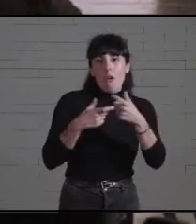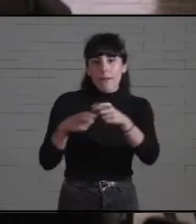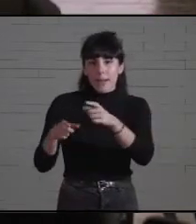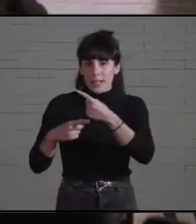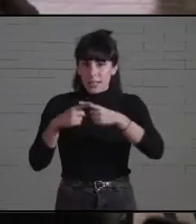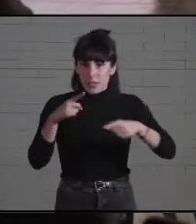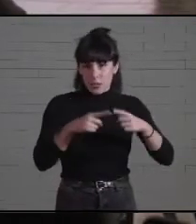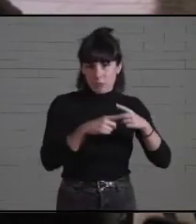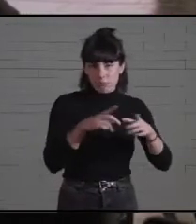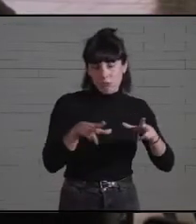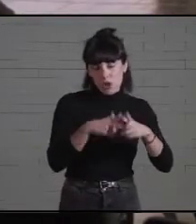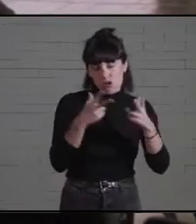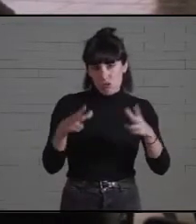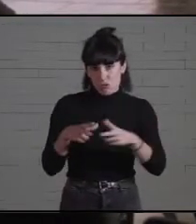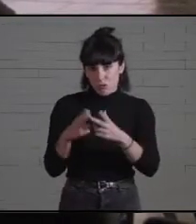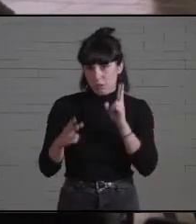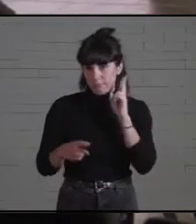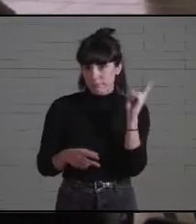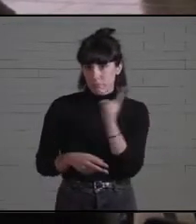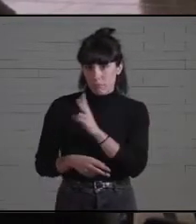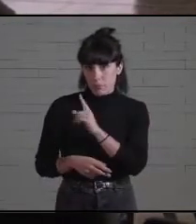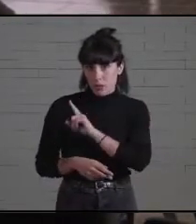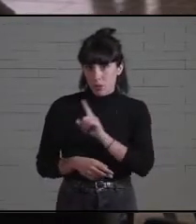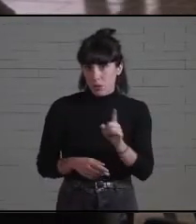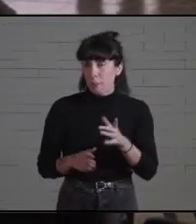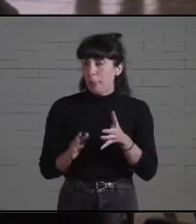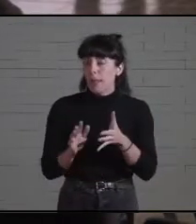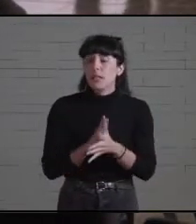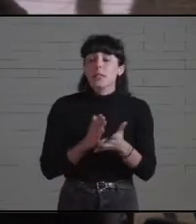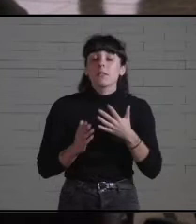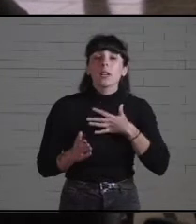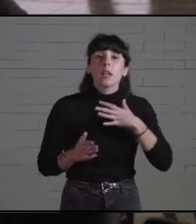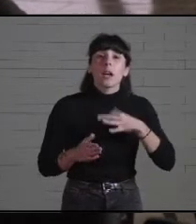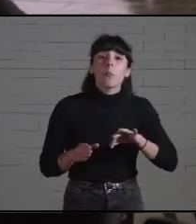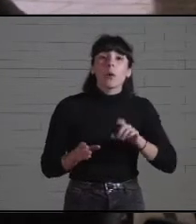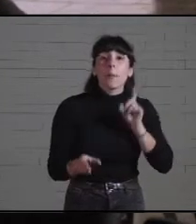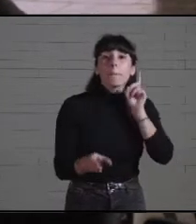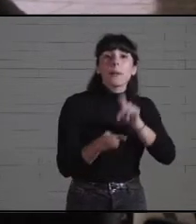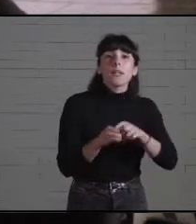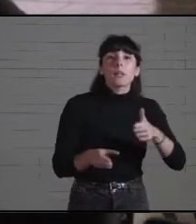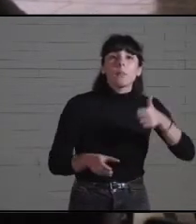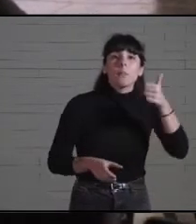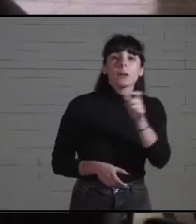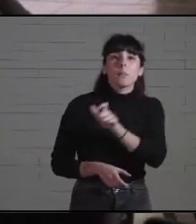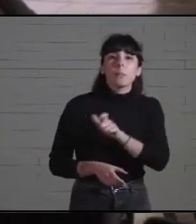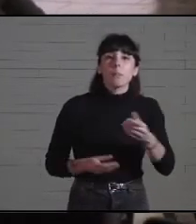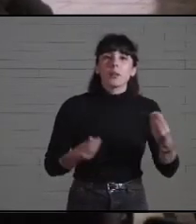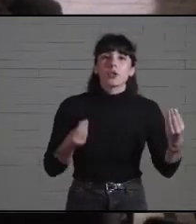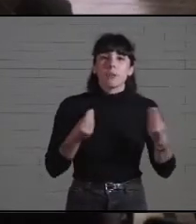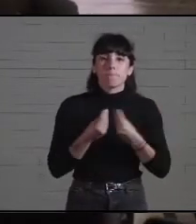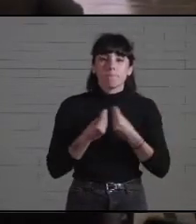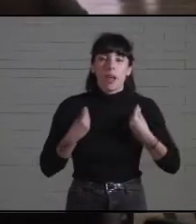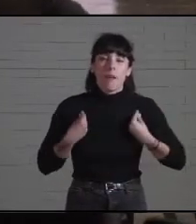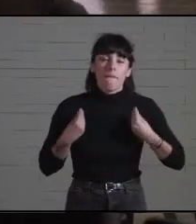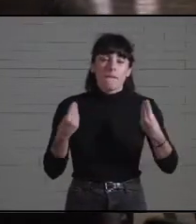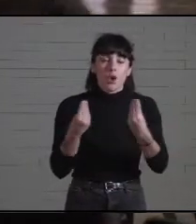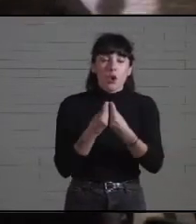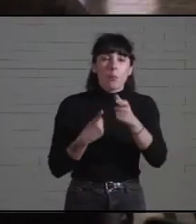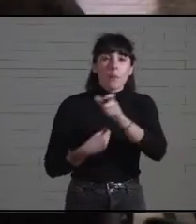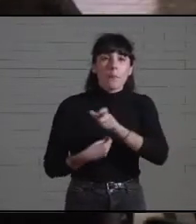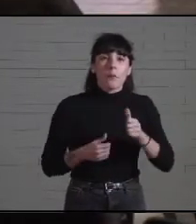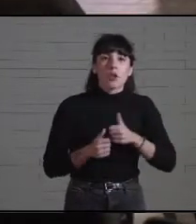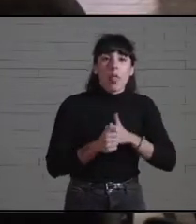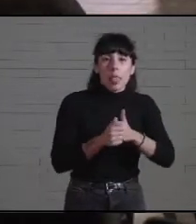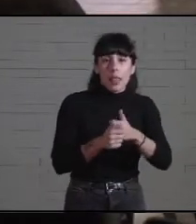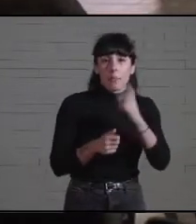diferencias. Se han implicado más los que conviven con dependiente y los que tienen menos ingresos y los que